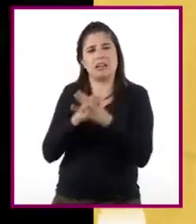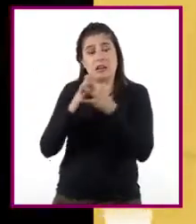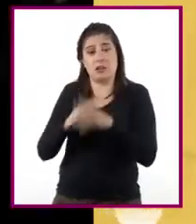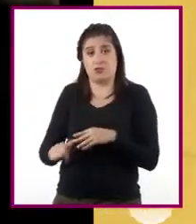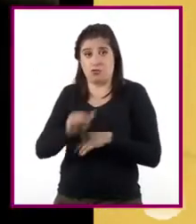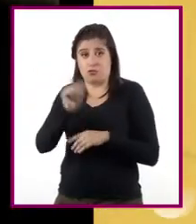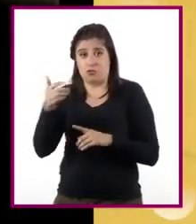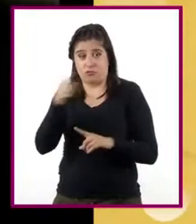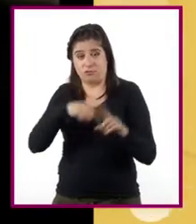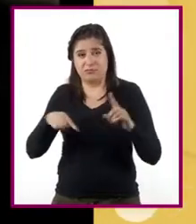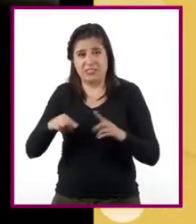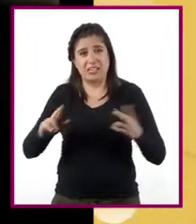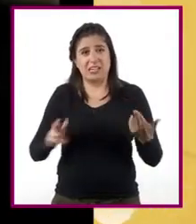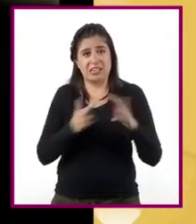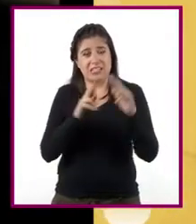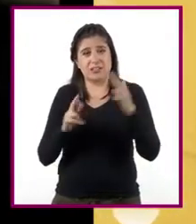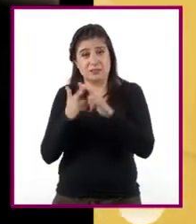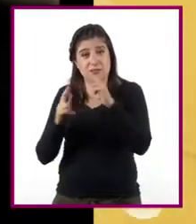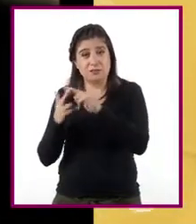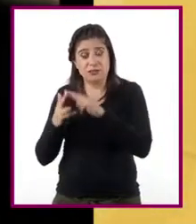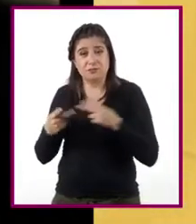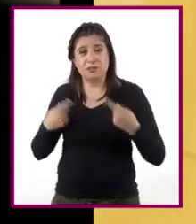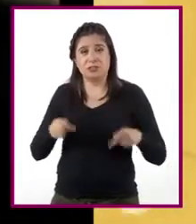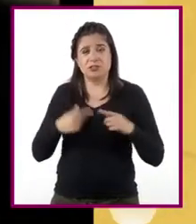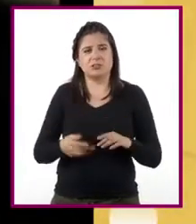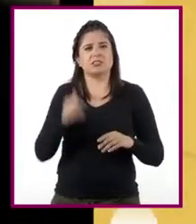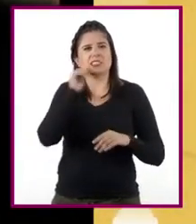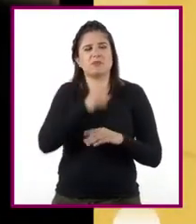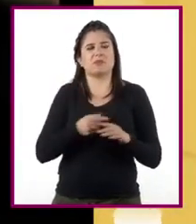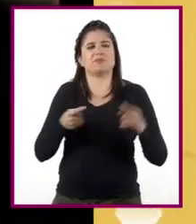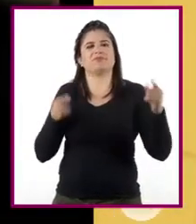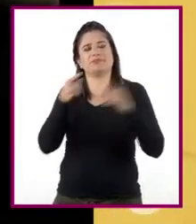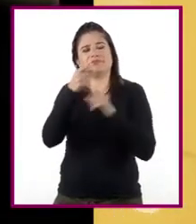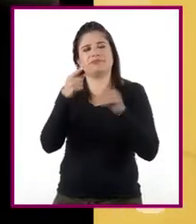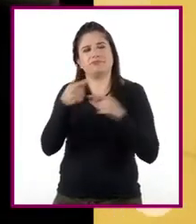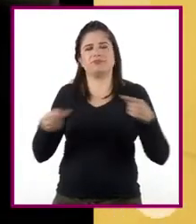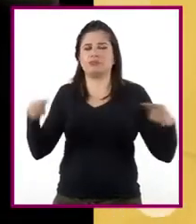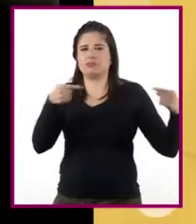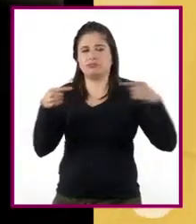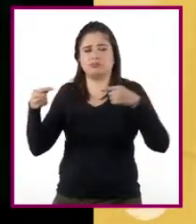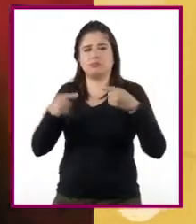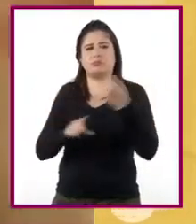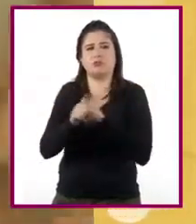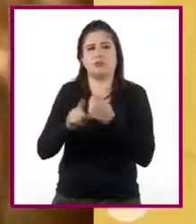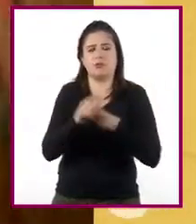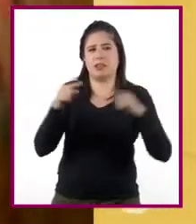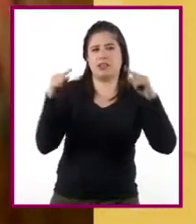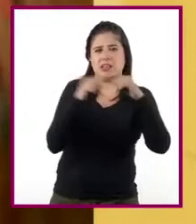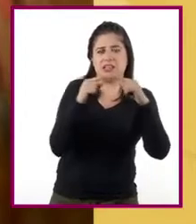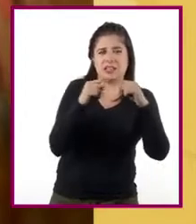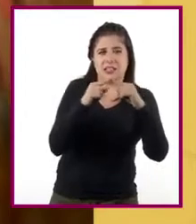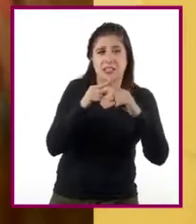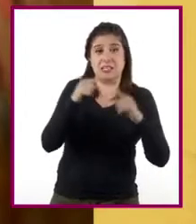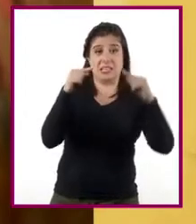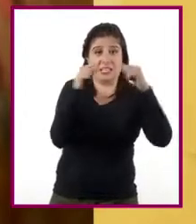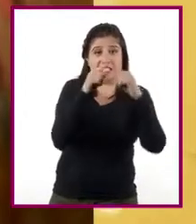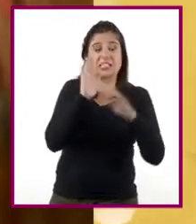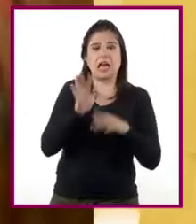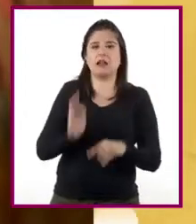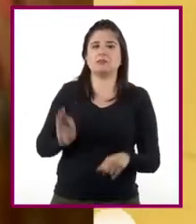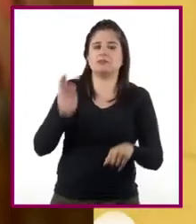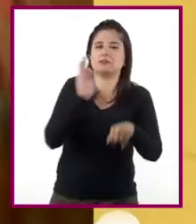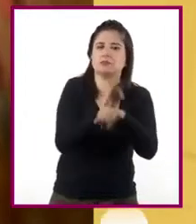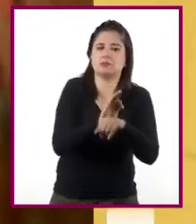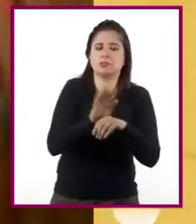otro lado, los religiosos se enfrentaban entre el clero regular y el clero secular. Entre ellos mismos, el clero secular había sido beneficiado